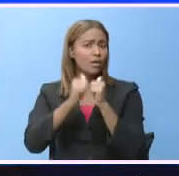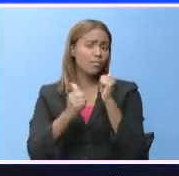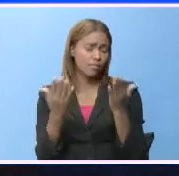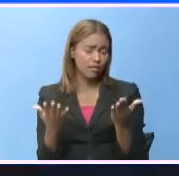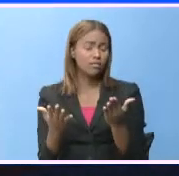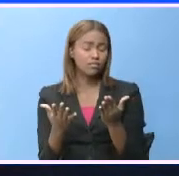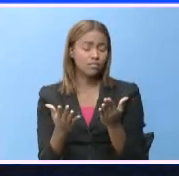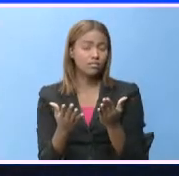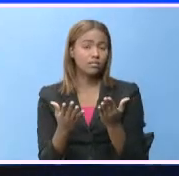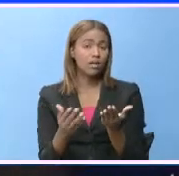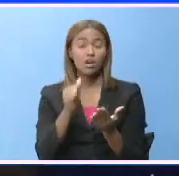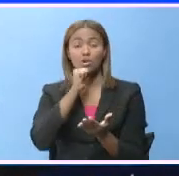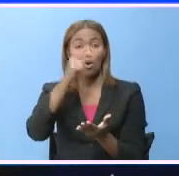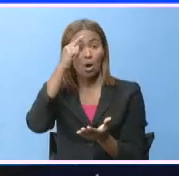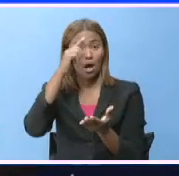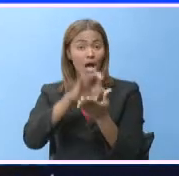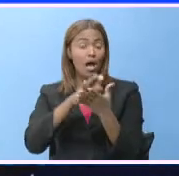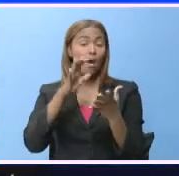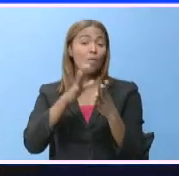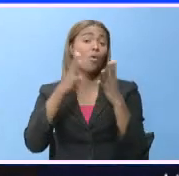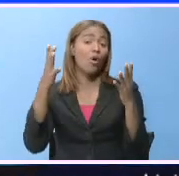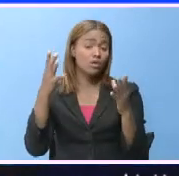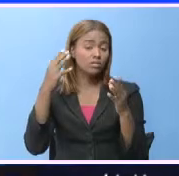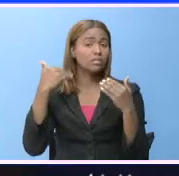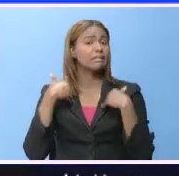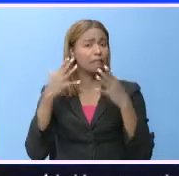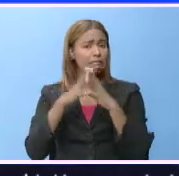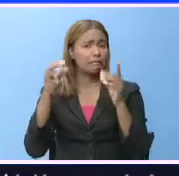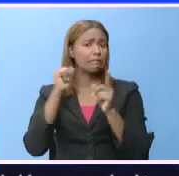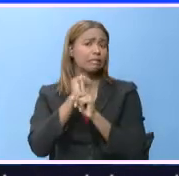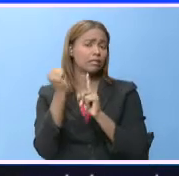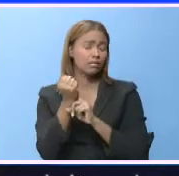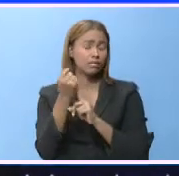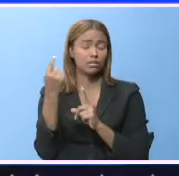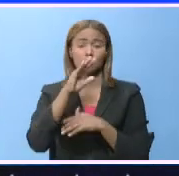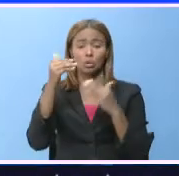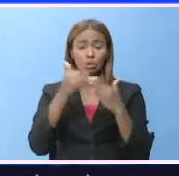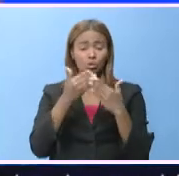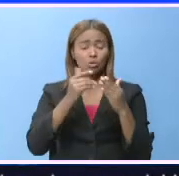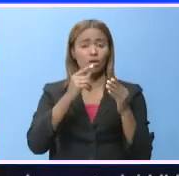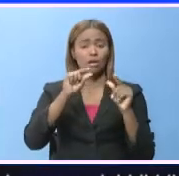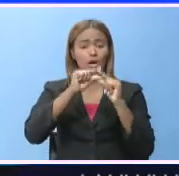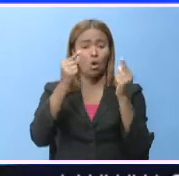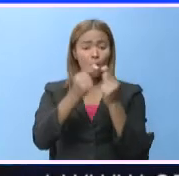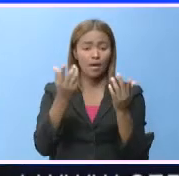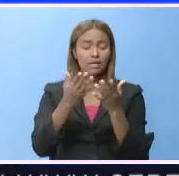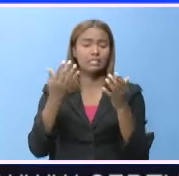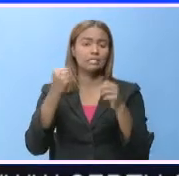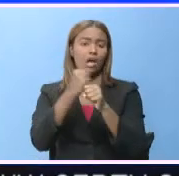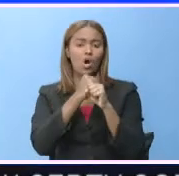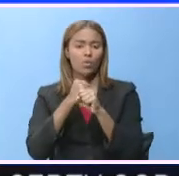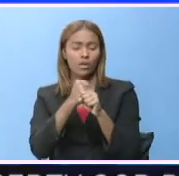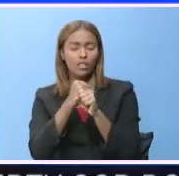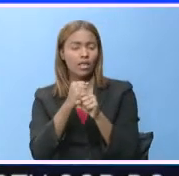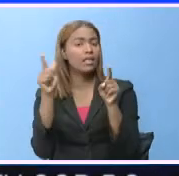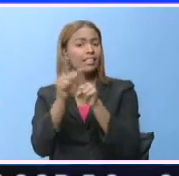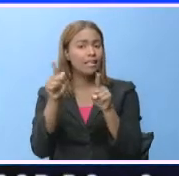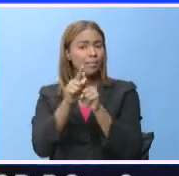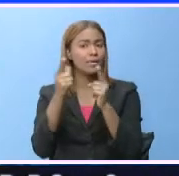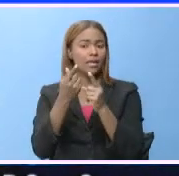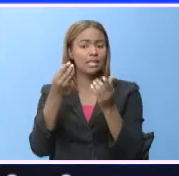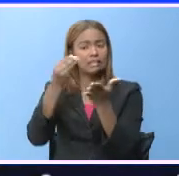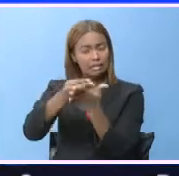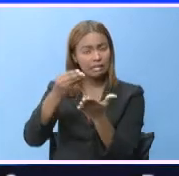confinamiento. Nos crea muchas situaciones de todos los órdenes, en términos de seguridad, en términos incluso también de